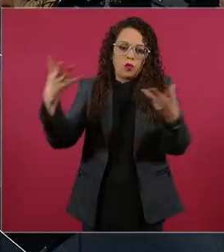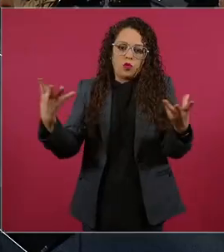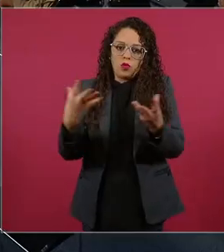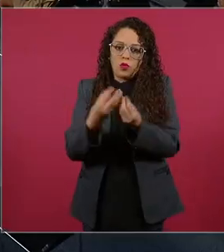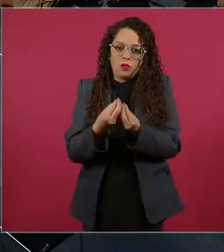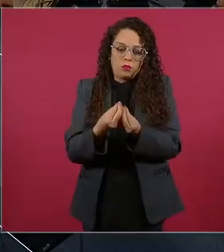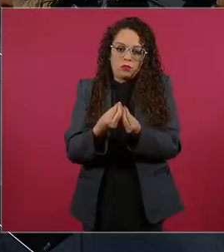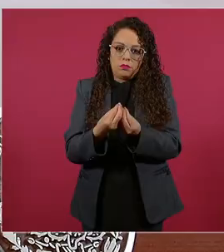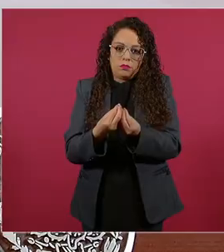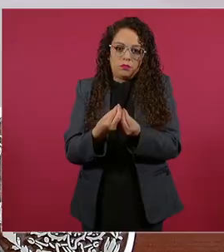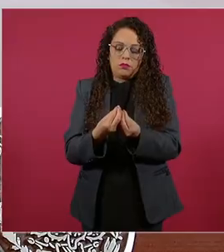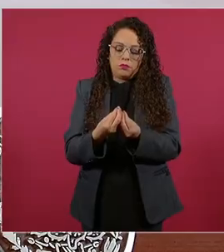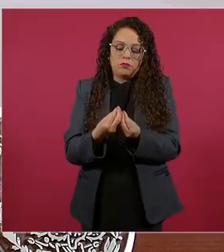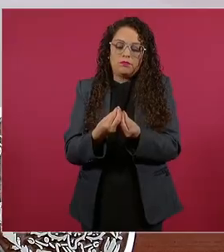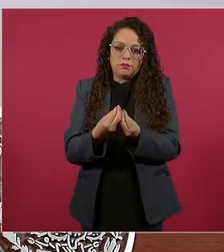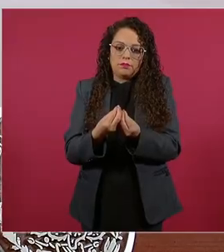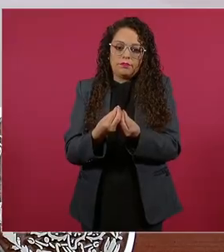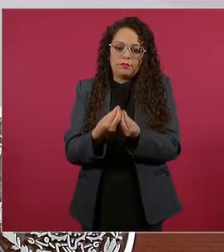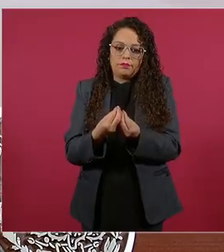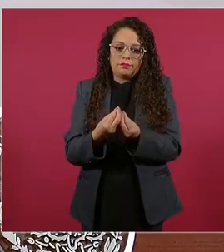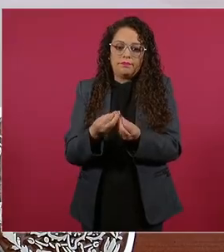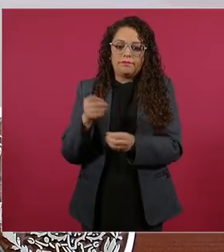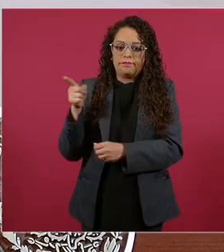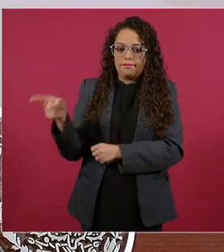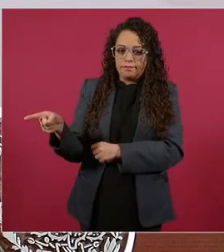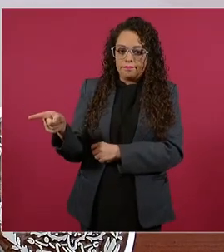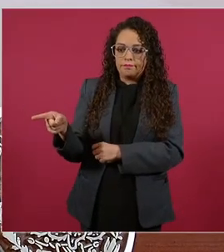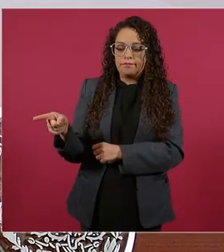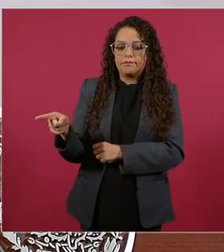la presidenta electa,